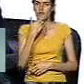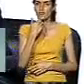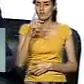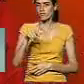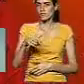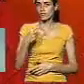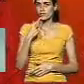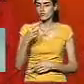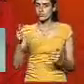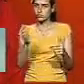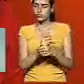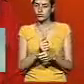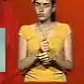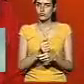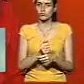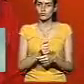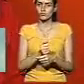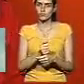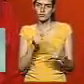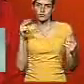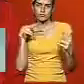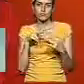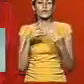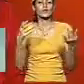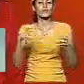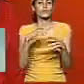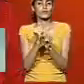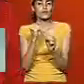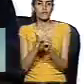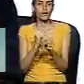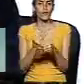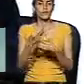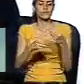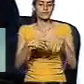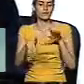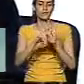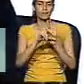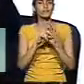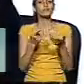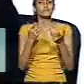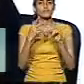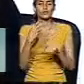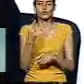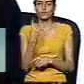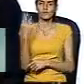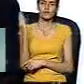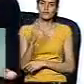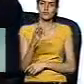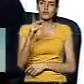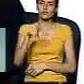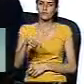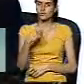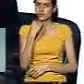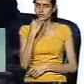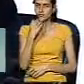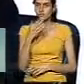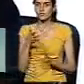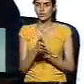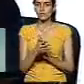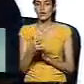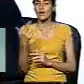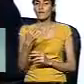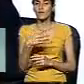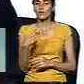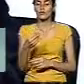que se obtenga de ese encuentro, de esa reunión de trabajo, para hacer una ley que permita no solo sancionar, sino que esas armas